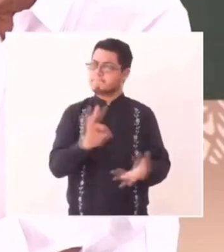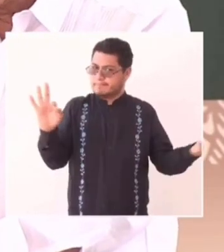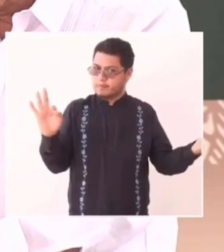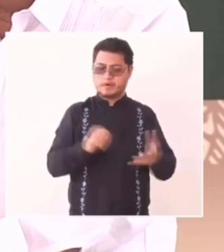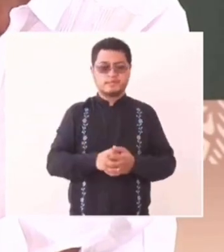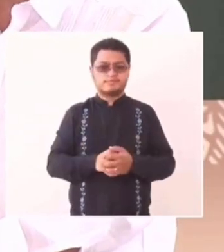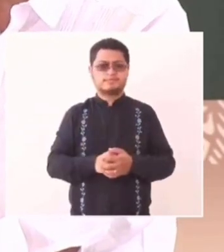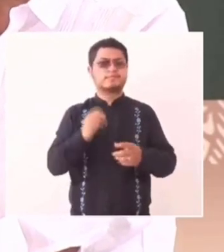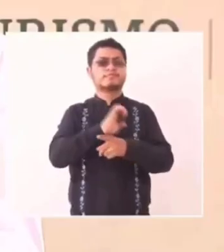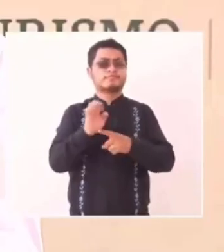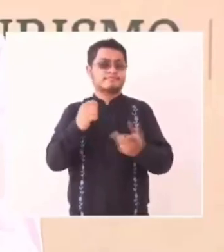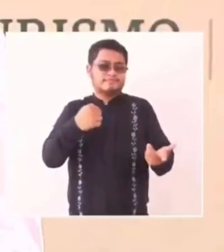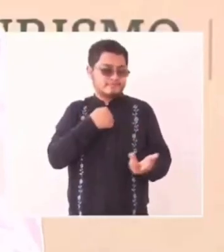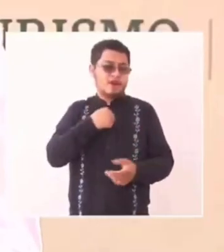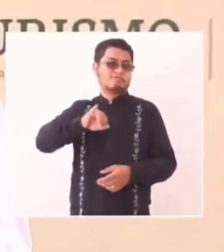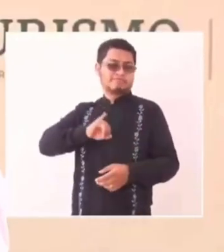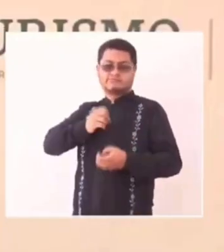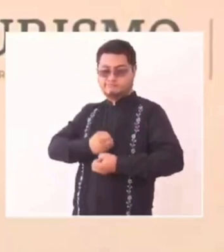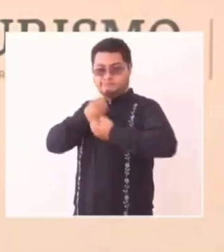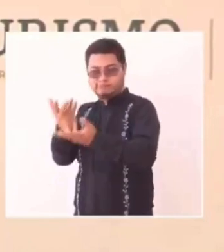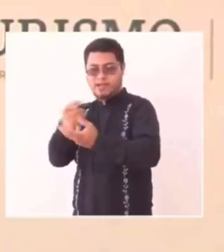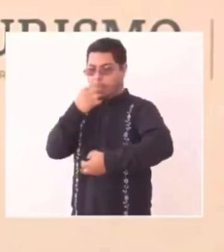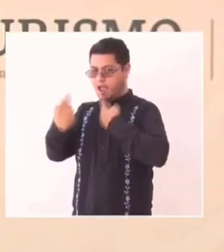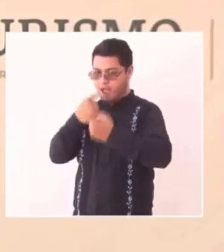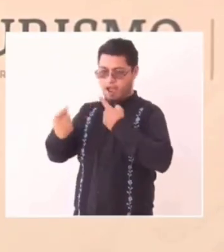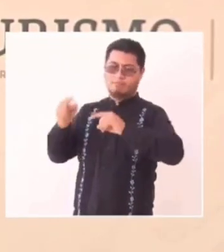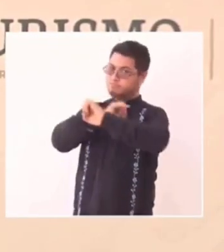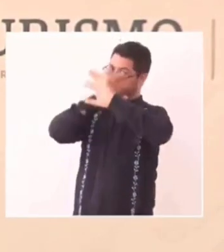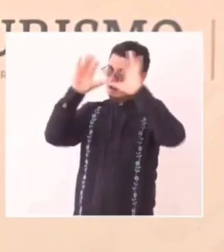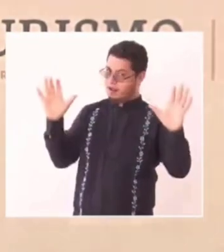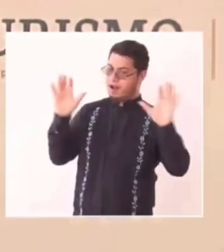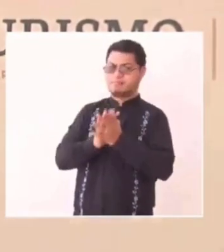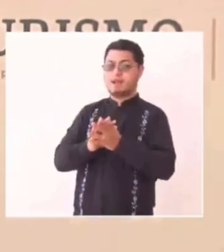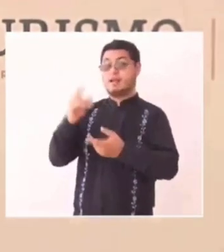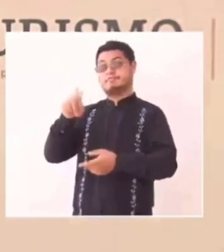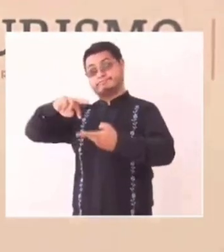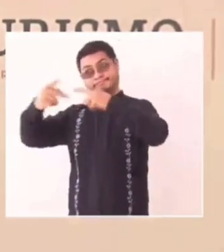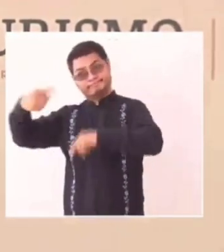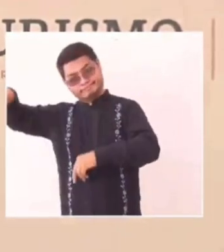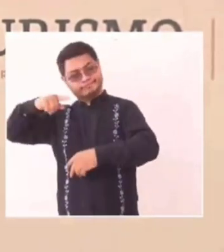malas después. Tenía interés también en aclarar eso, porque nuestros adversarios, los